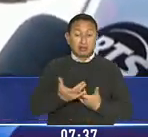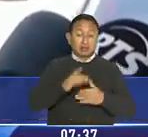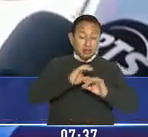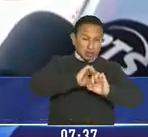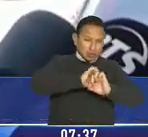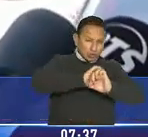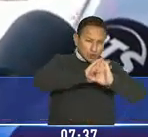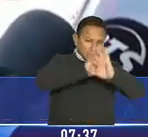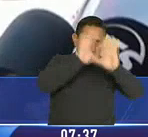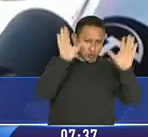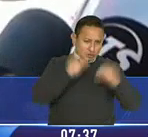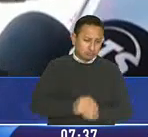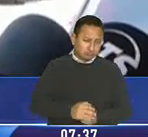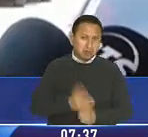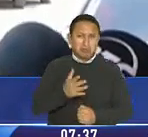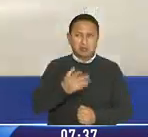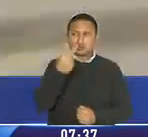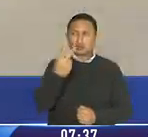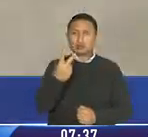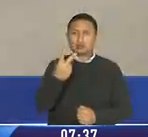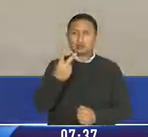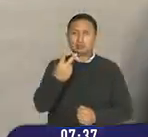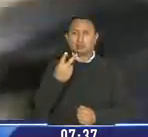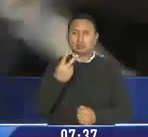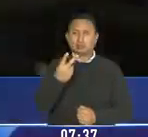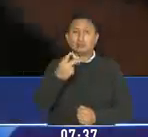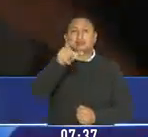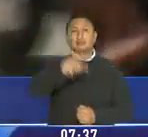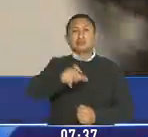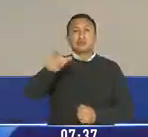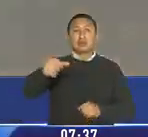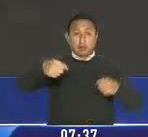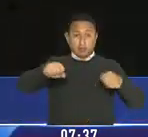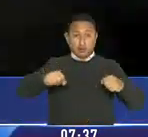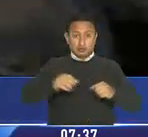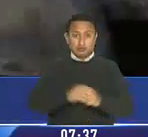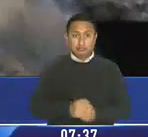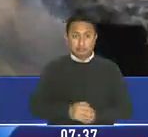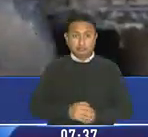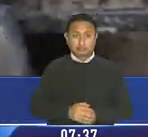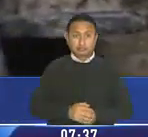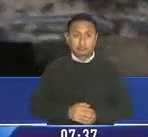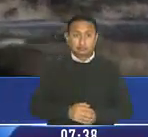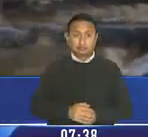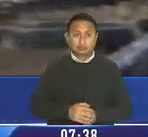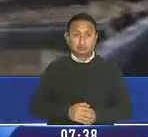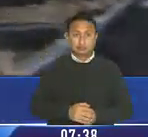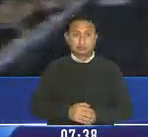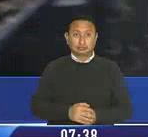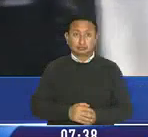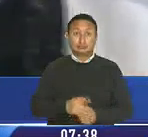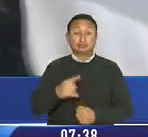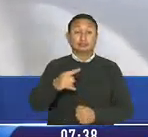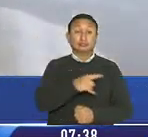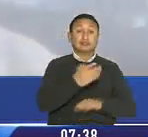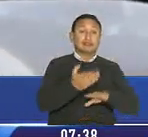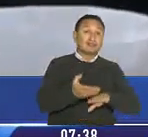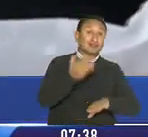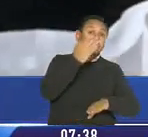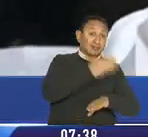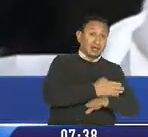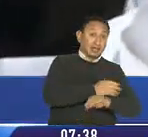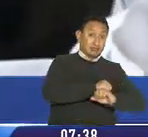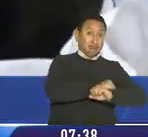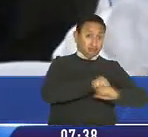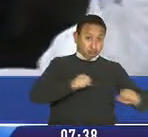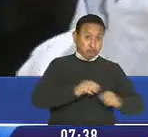madrugada habían sido dos ocupantes en una motocicleta. Antes de la detonación, dejaron dos sacos de